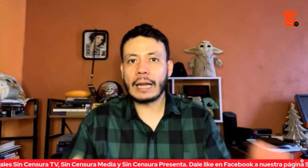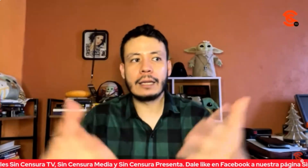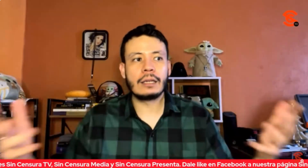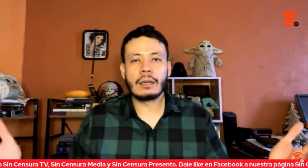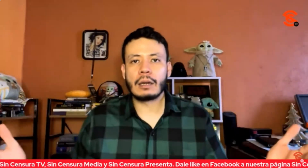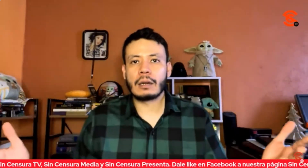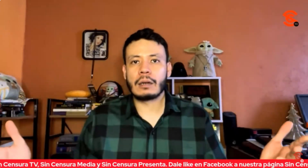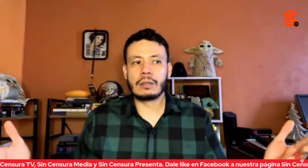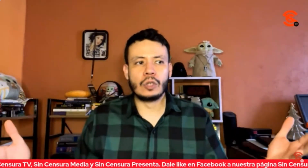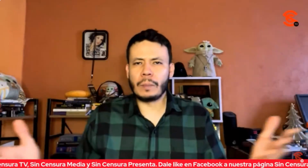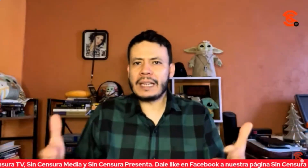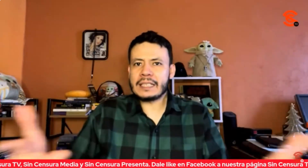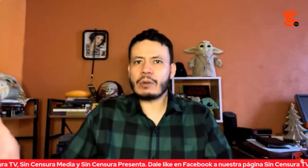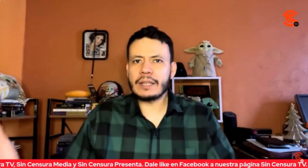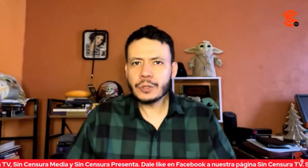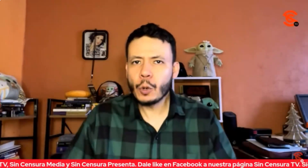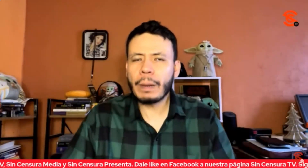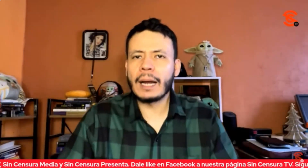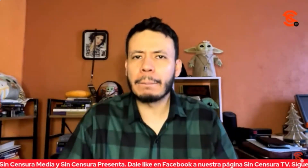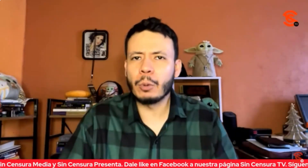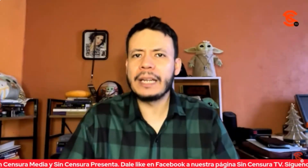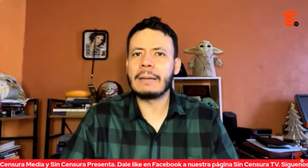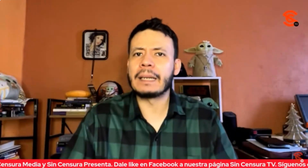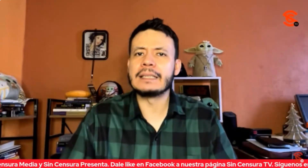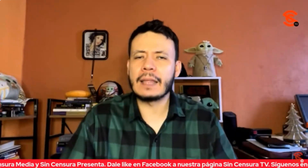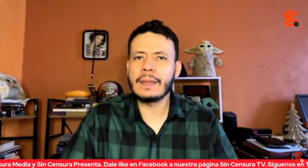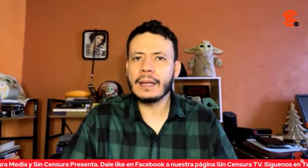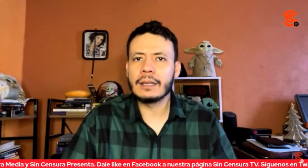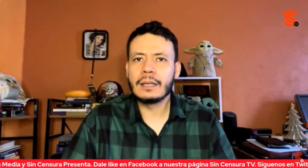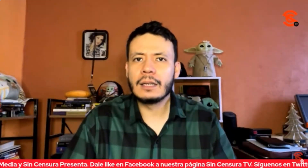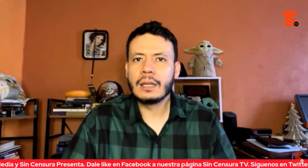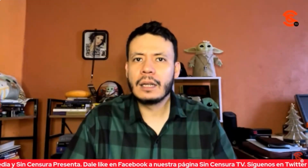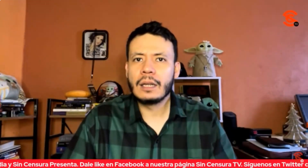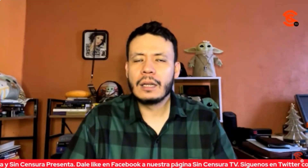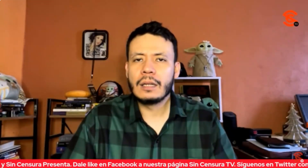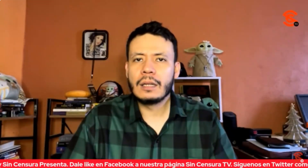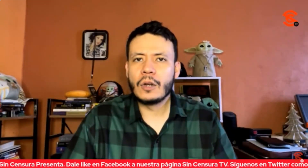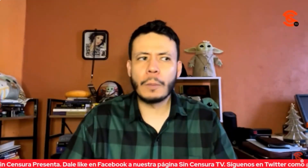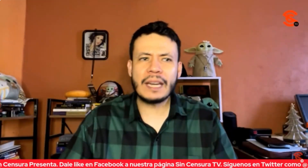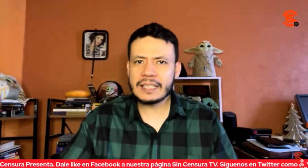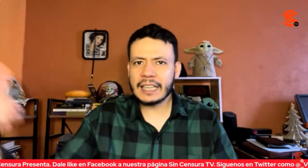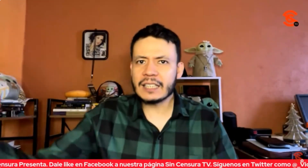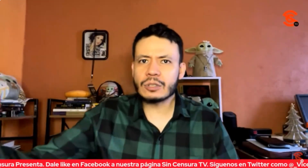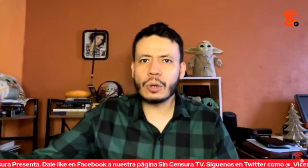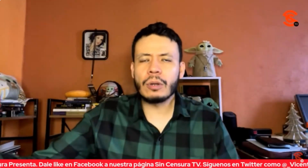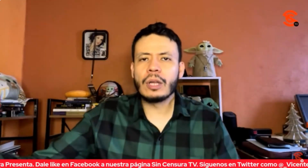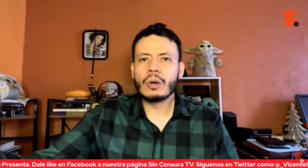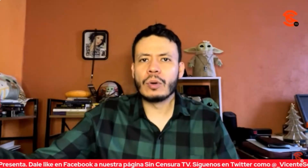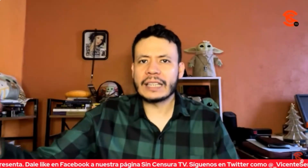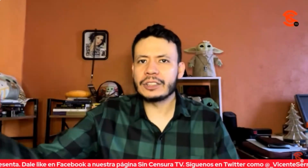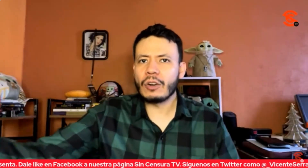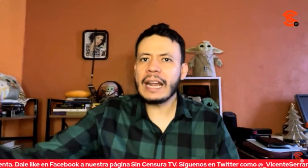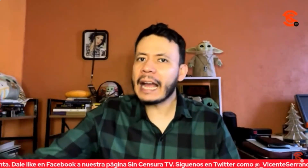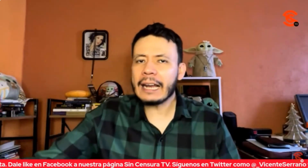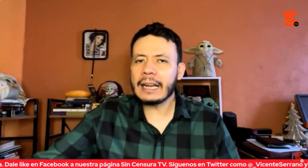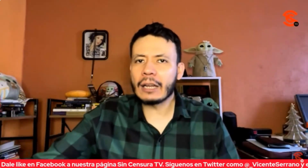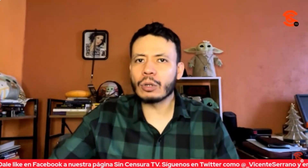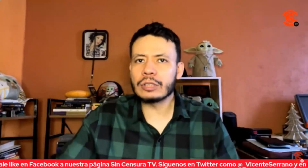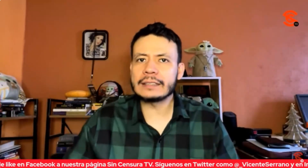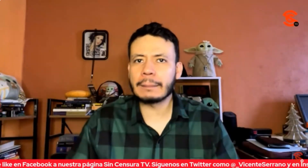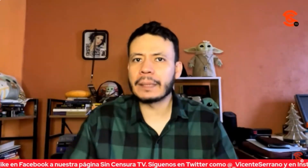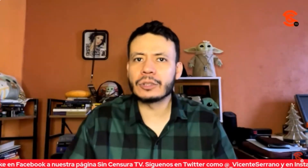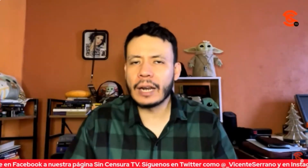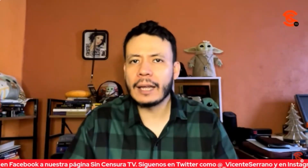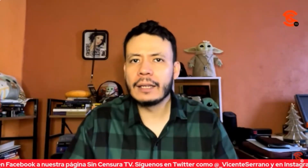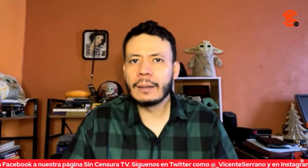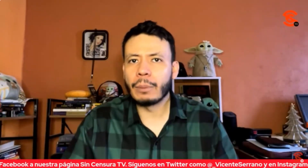Y ahora no merece una disculpa pública el presidente. No merece esto una acción legal en